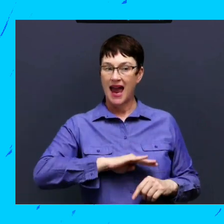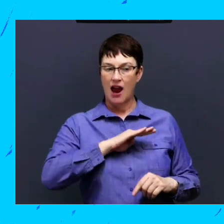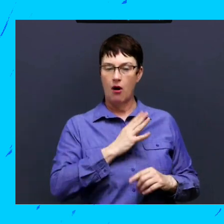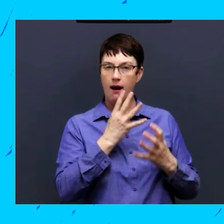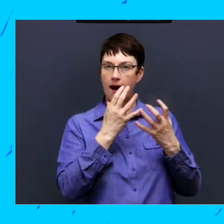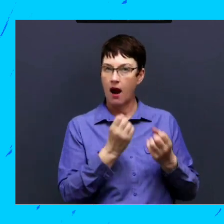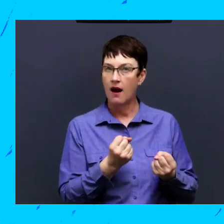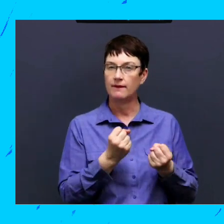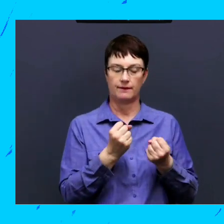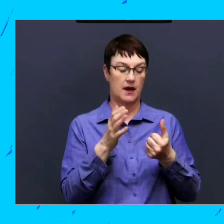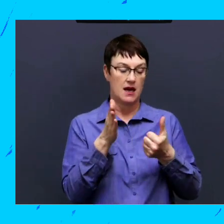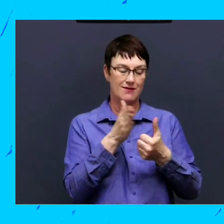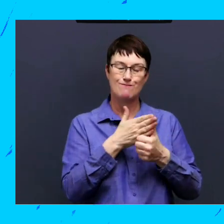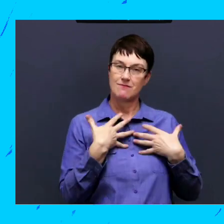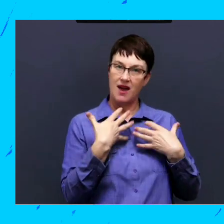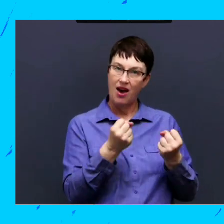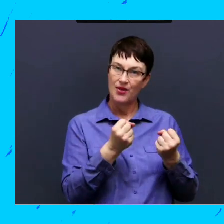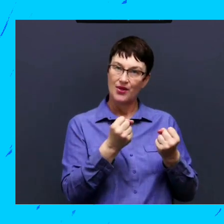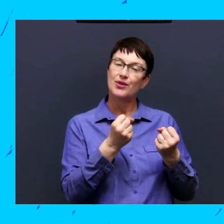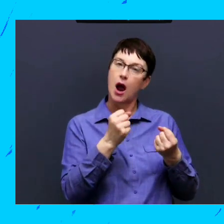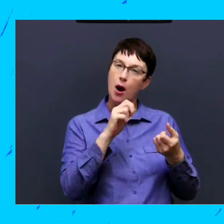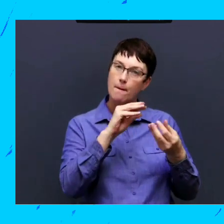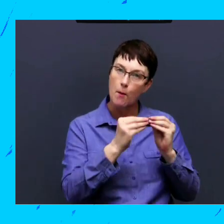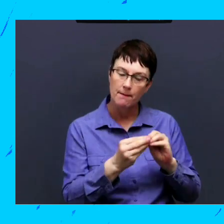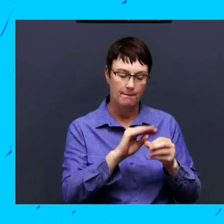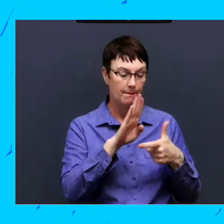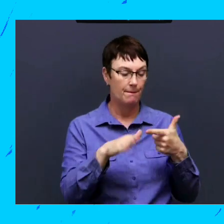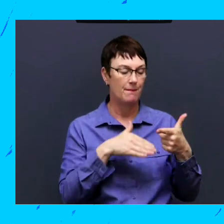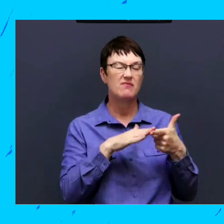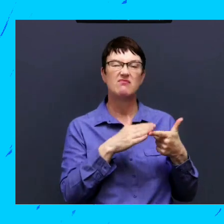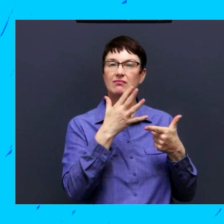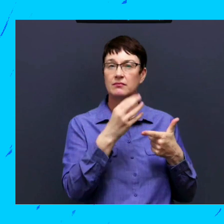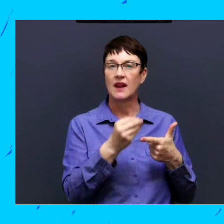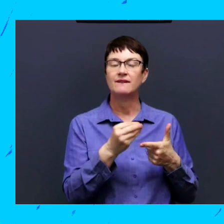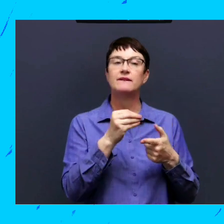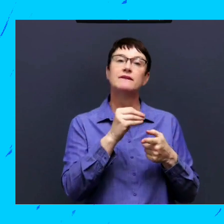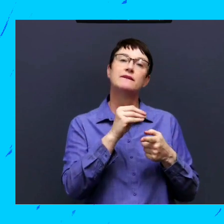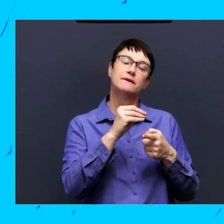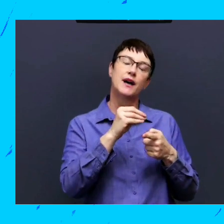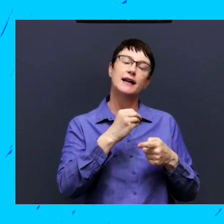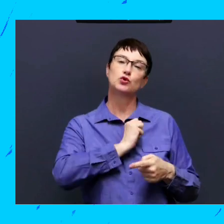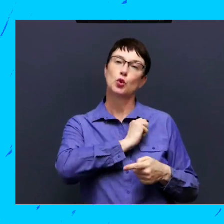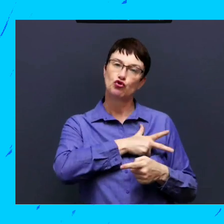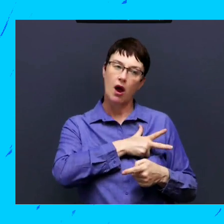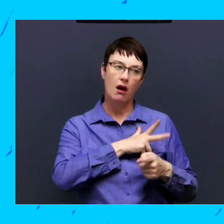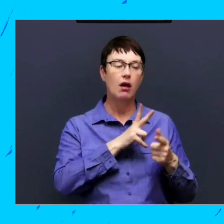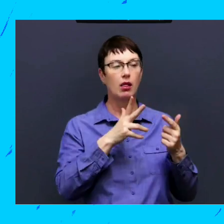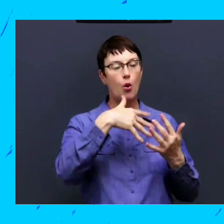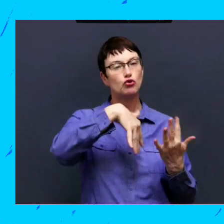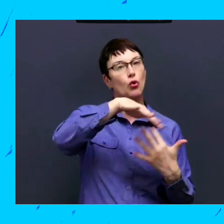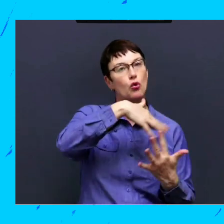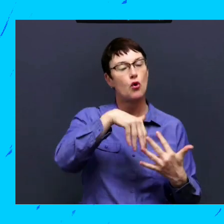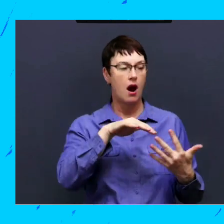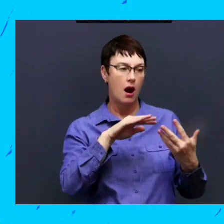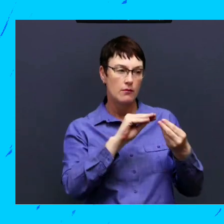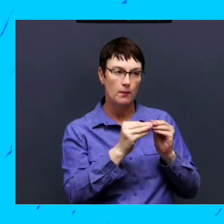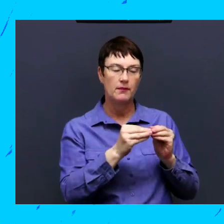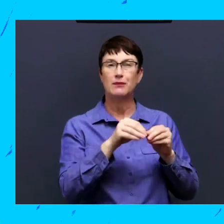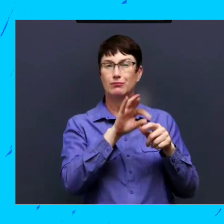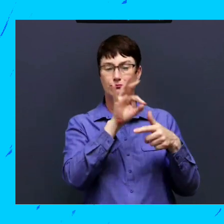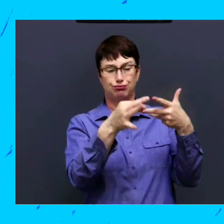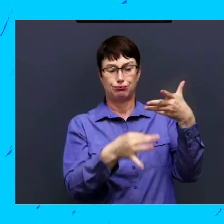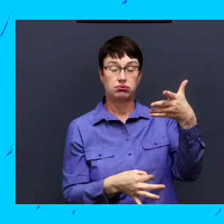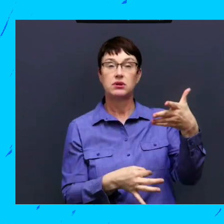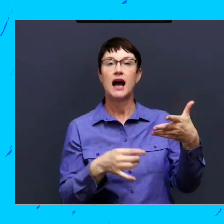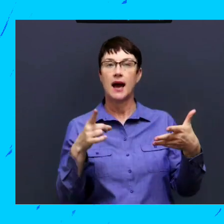cobertura de muchos determinantes de la salud al trabajar intersectorialmente. Eso fue